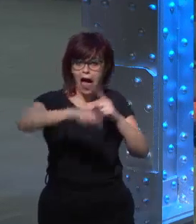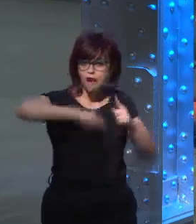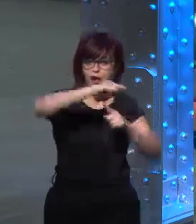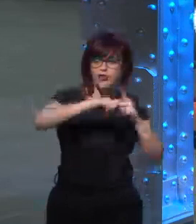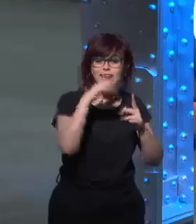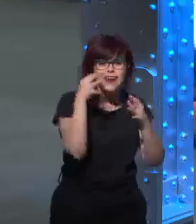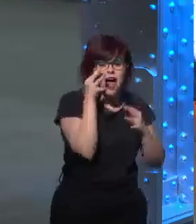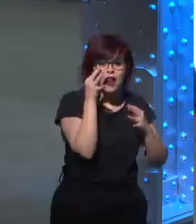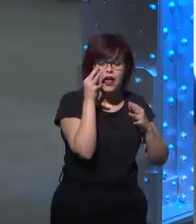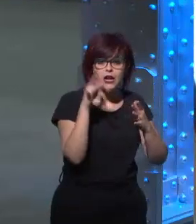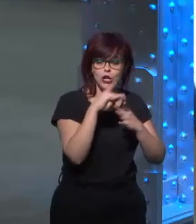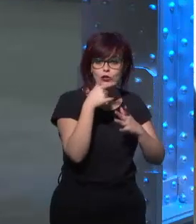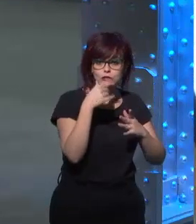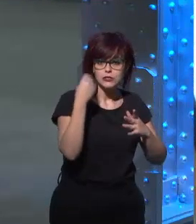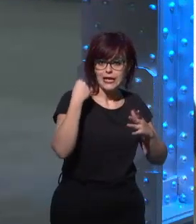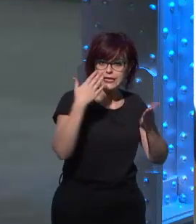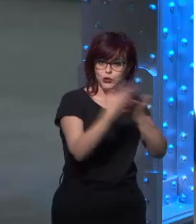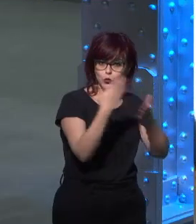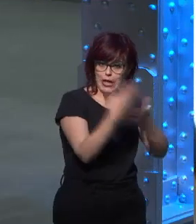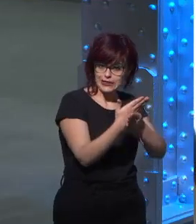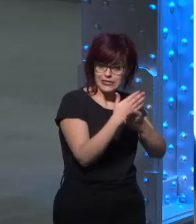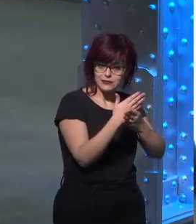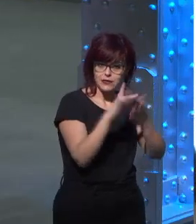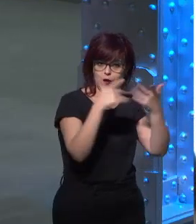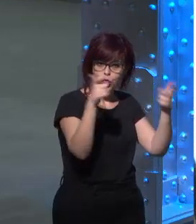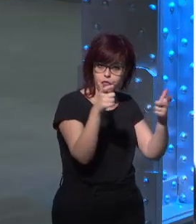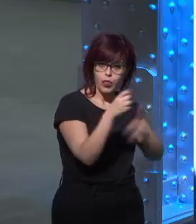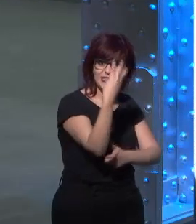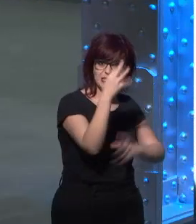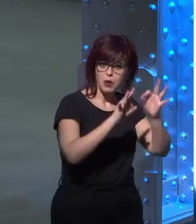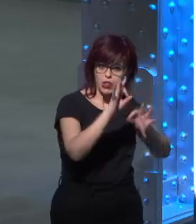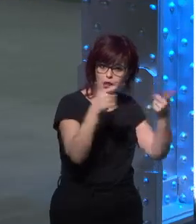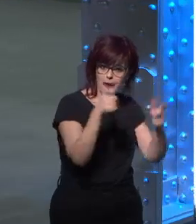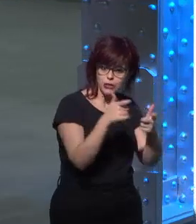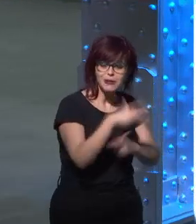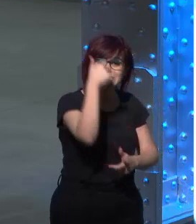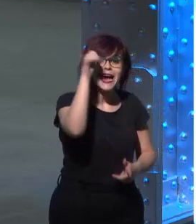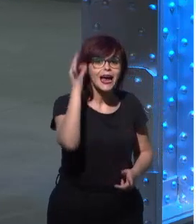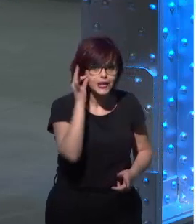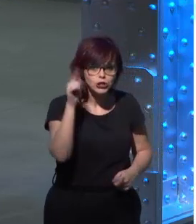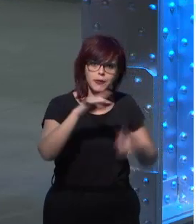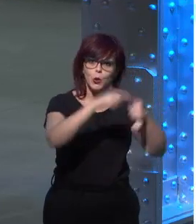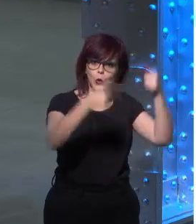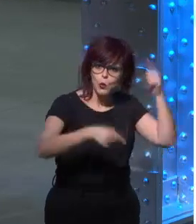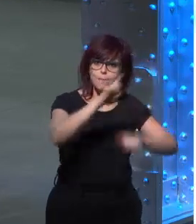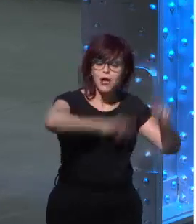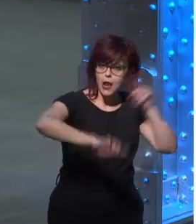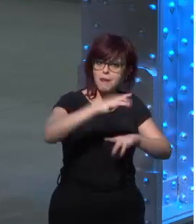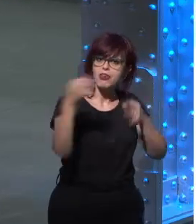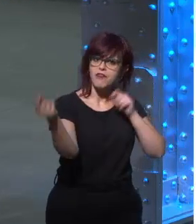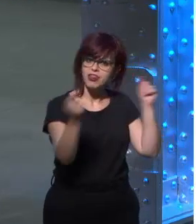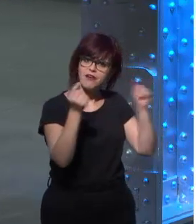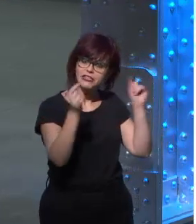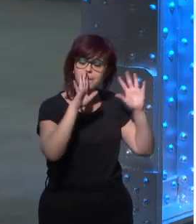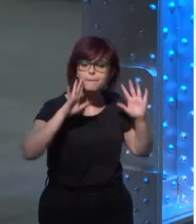desciende un 3% los estudiantes que se dedican a estas materias. No voy a entrar ya en la cuestión de género, porque también aquí hay una brecha importante que algún día habría que debatir sobre